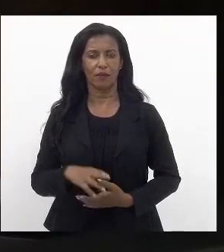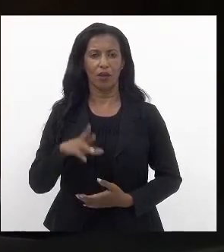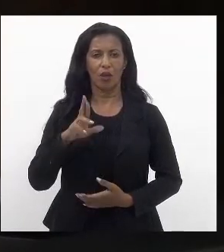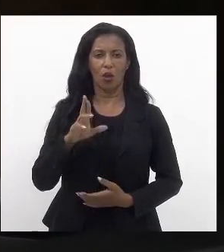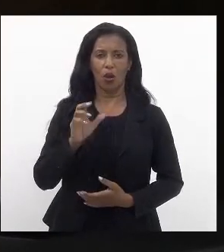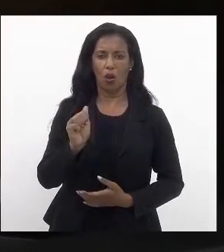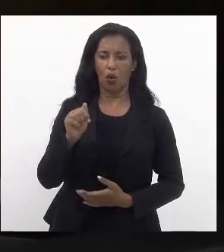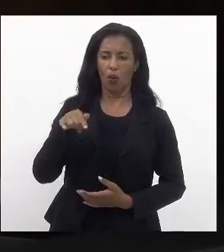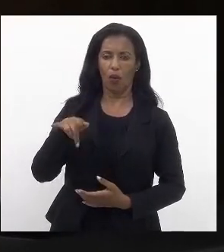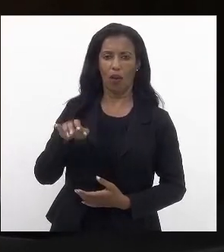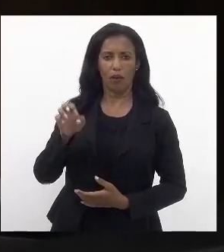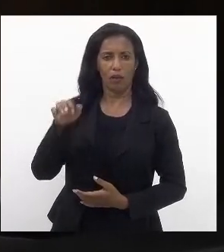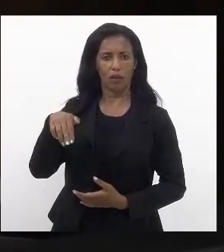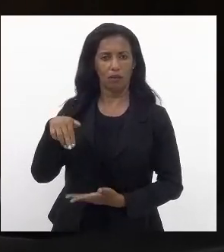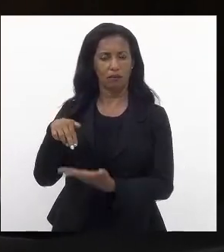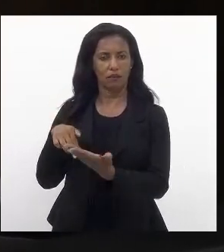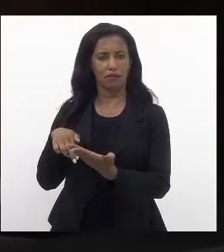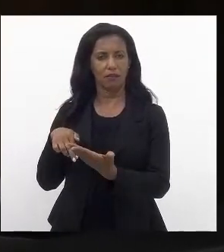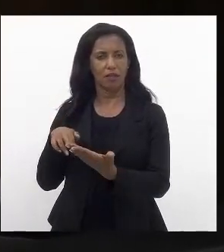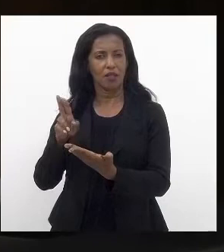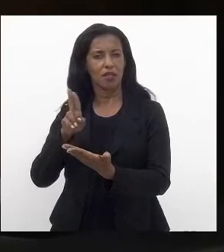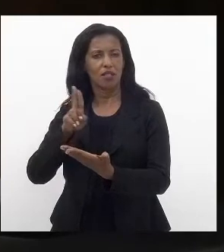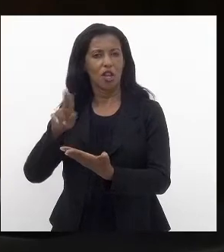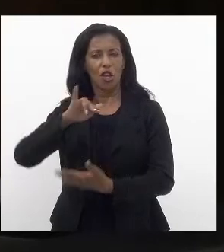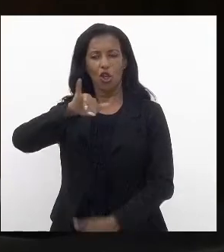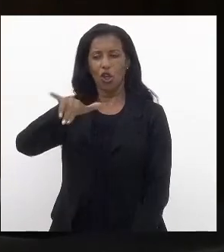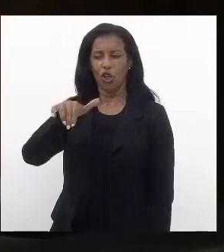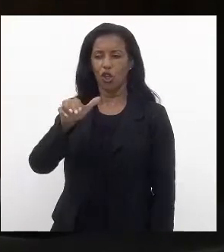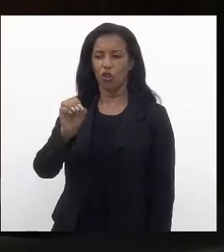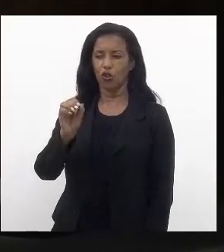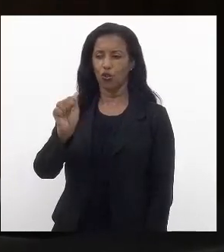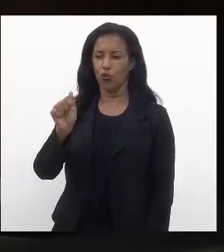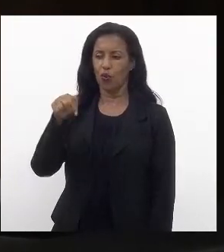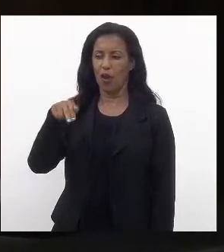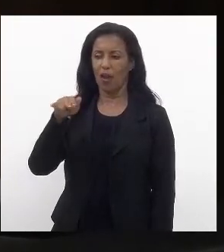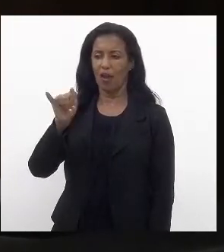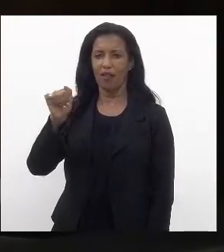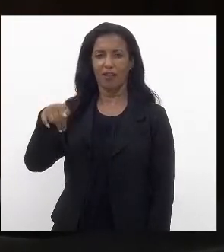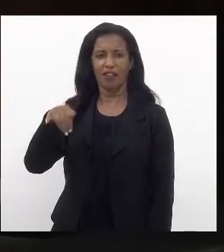José Xavier es el nombre de Tiradentes.